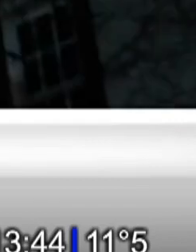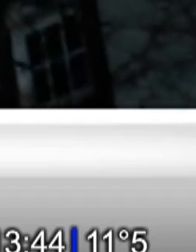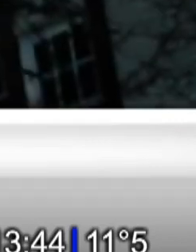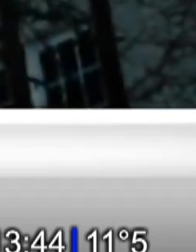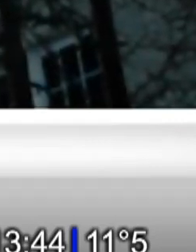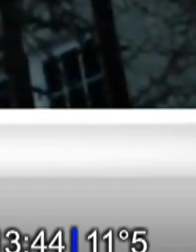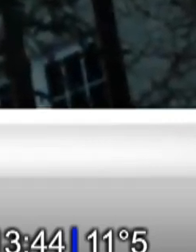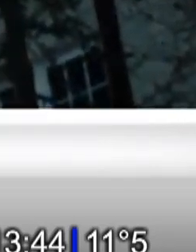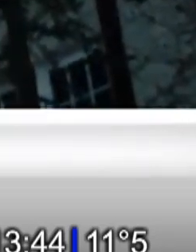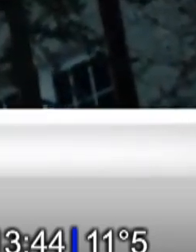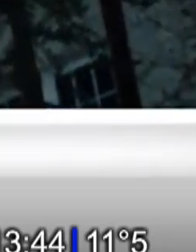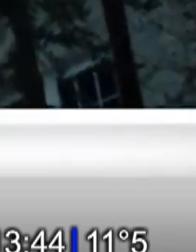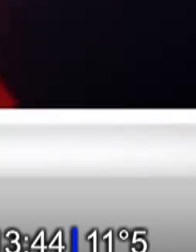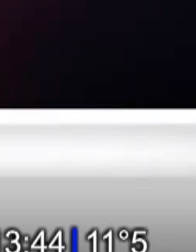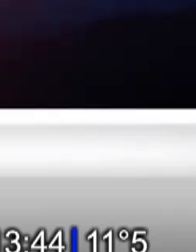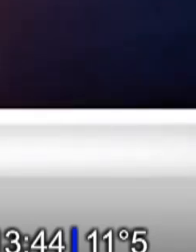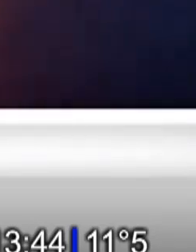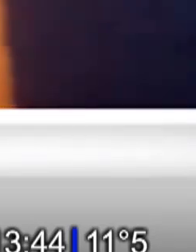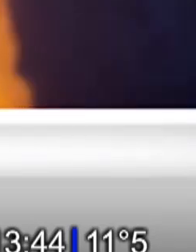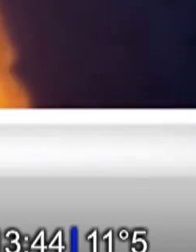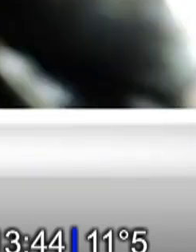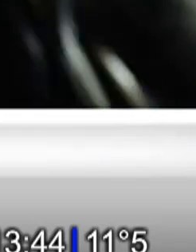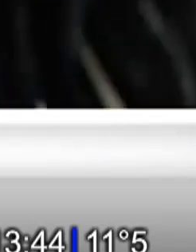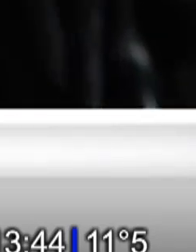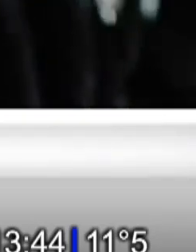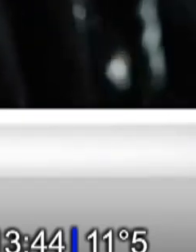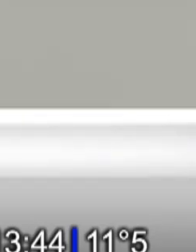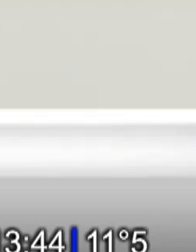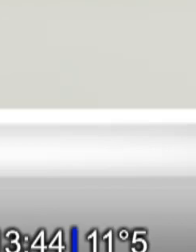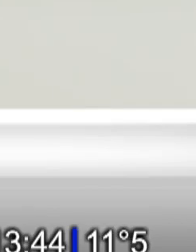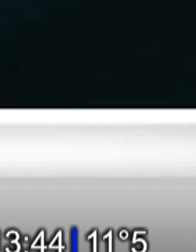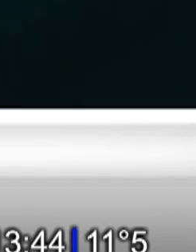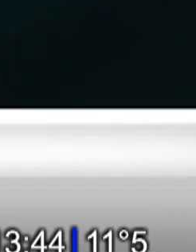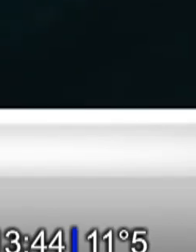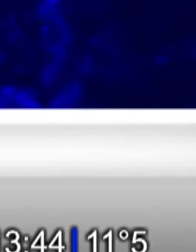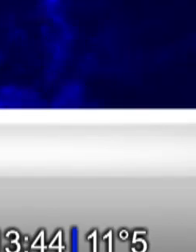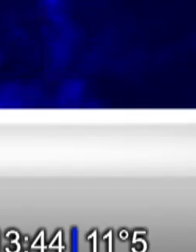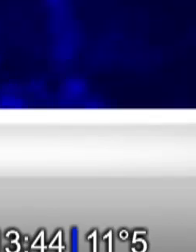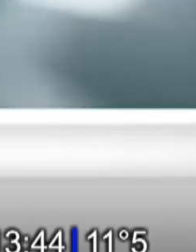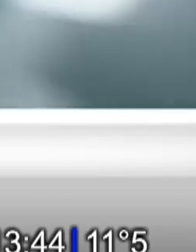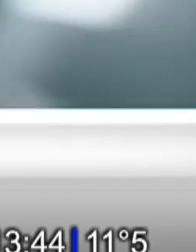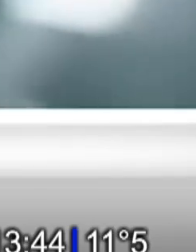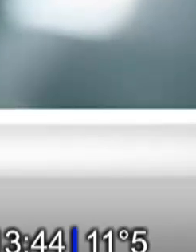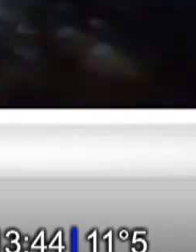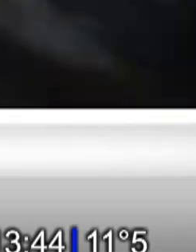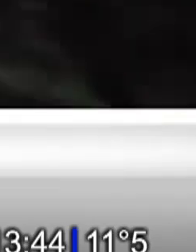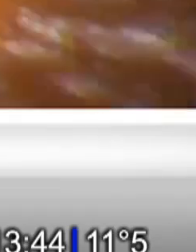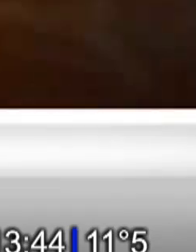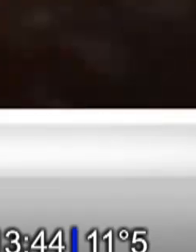el ADN de otras especies para hacer desaparecer a la raza humana.